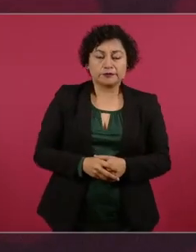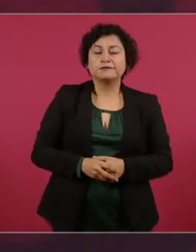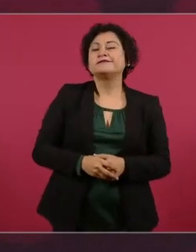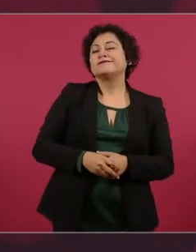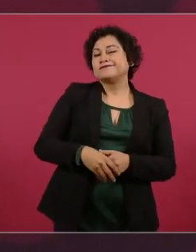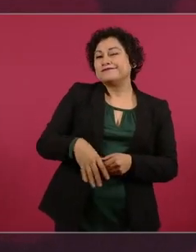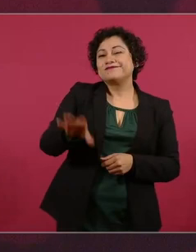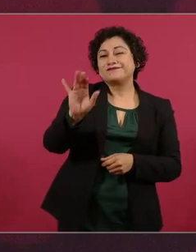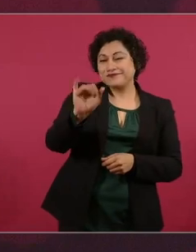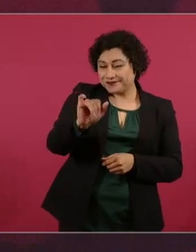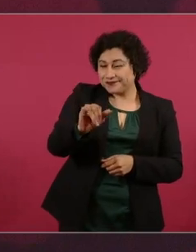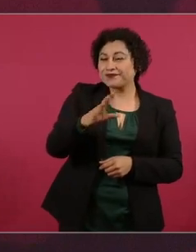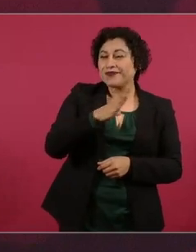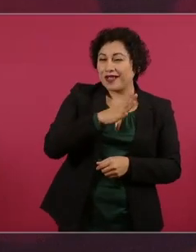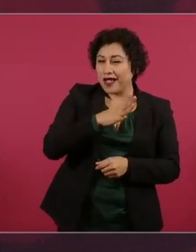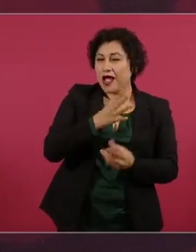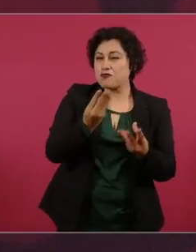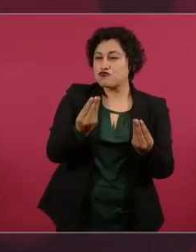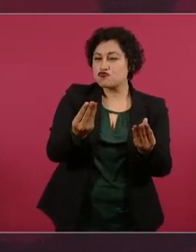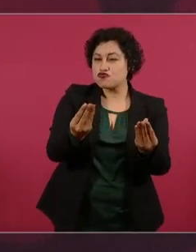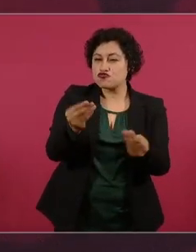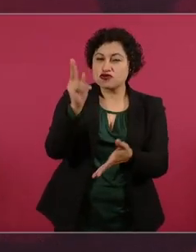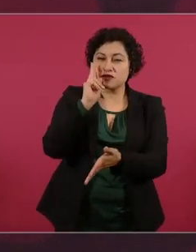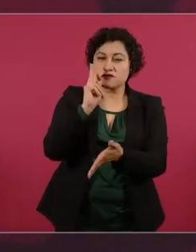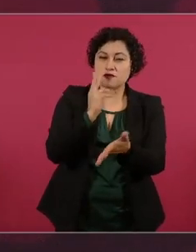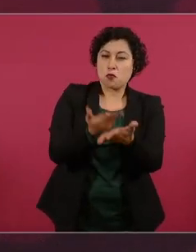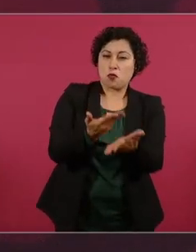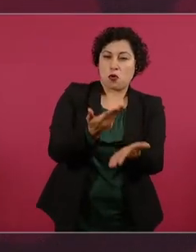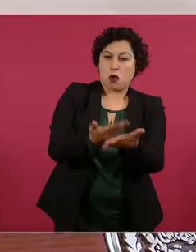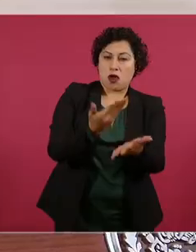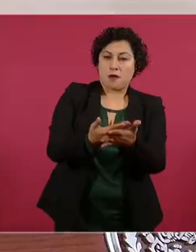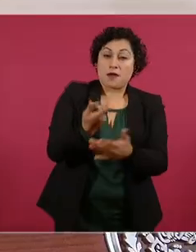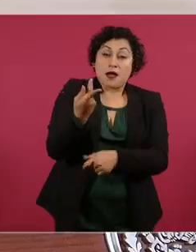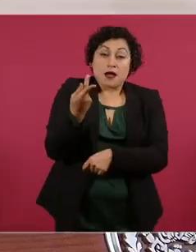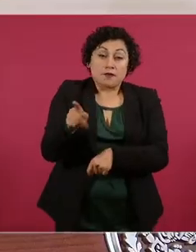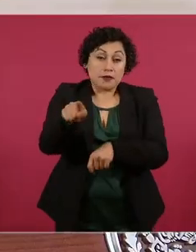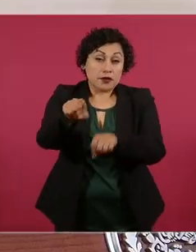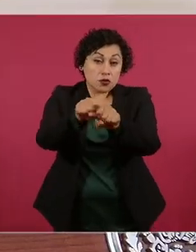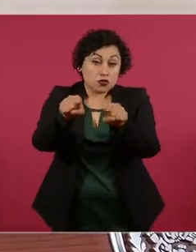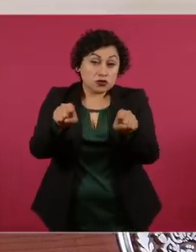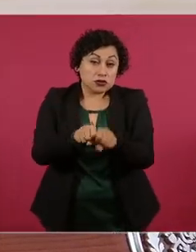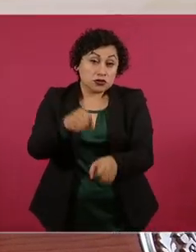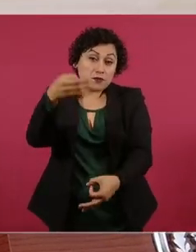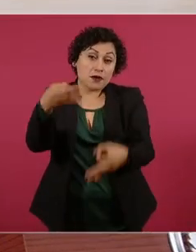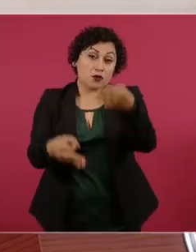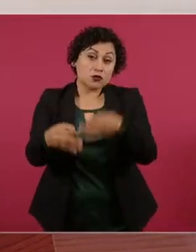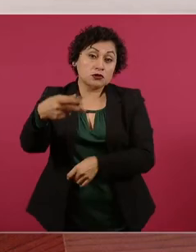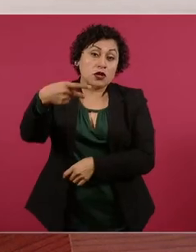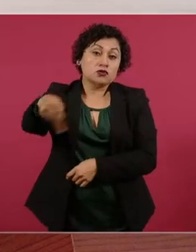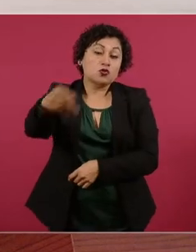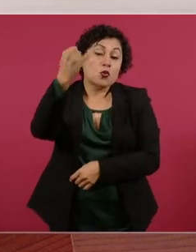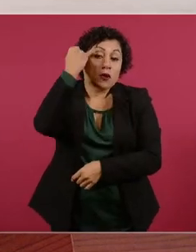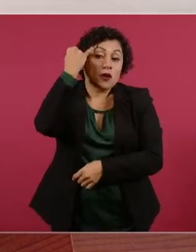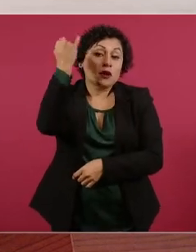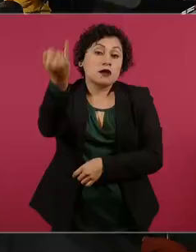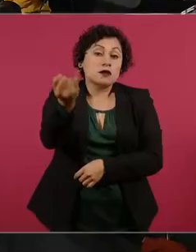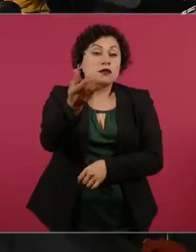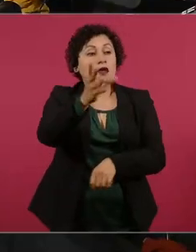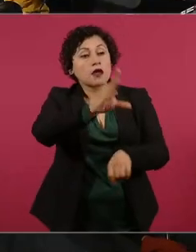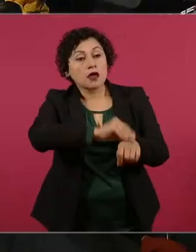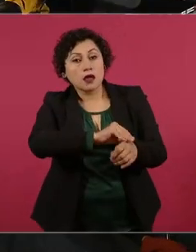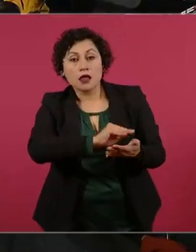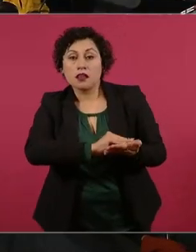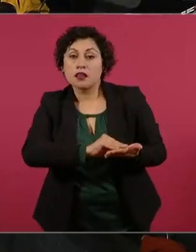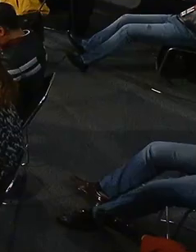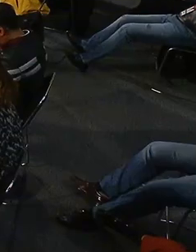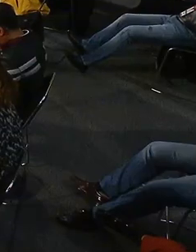Judicial está en un plan de otorgar perdones, de